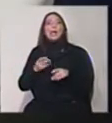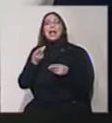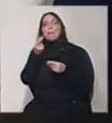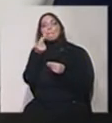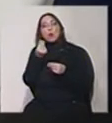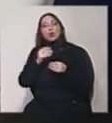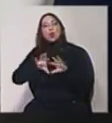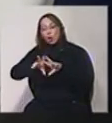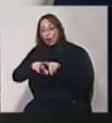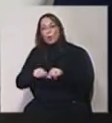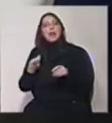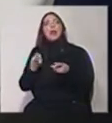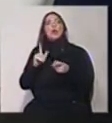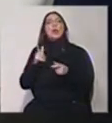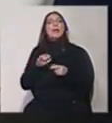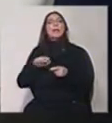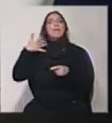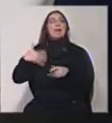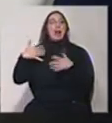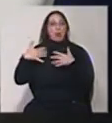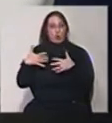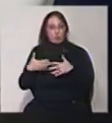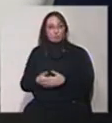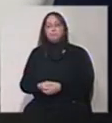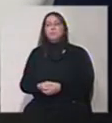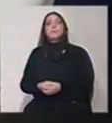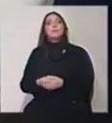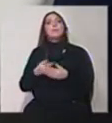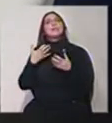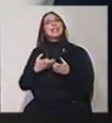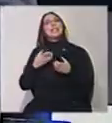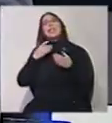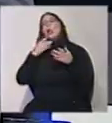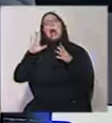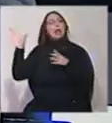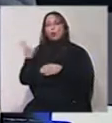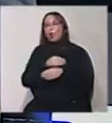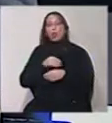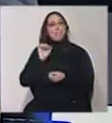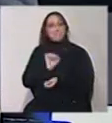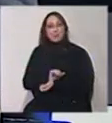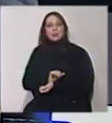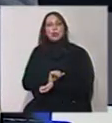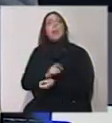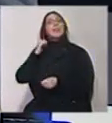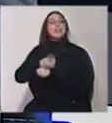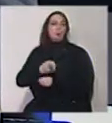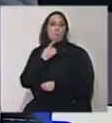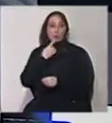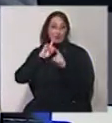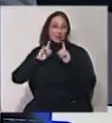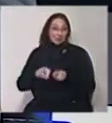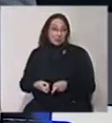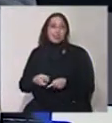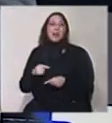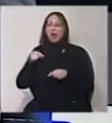que está implicado uh-huh. en la acción delictiva como tal. ¿Los queremos meter a todos presos? Es una decisión política también, ¿sí? Acá siempre